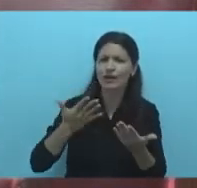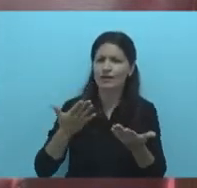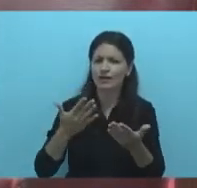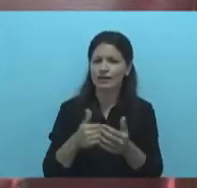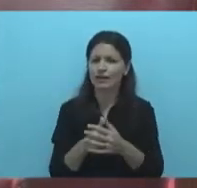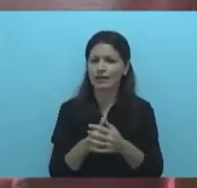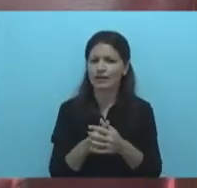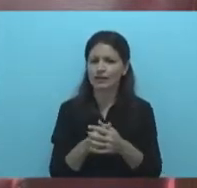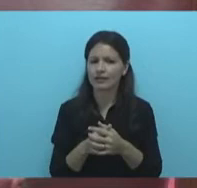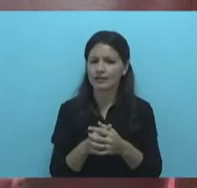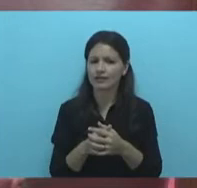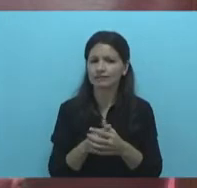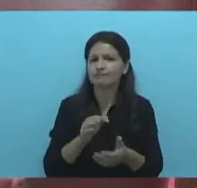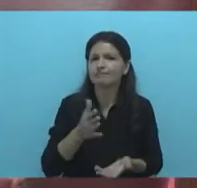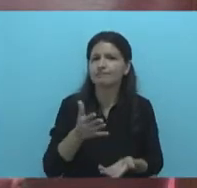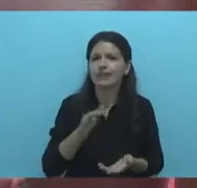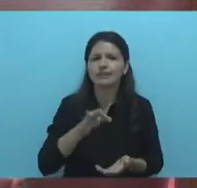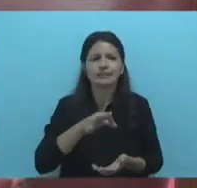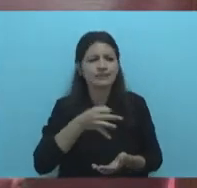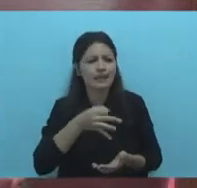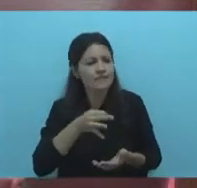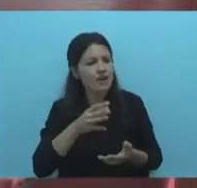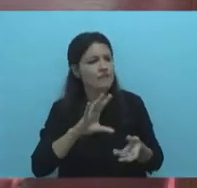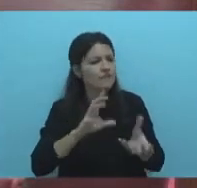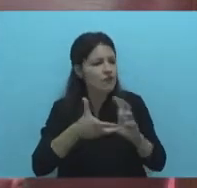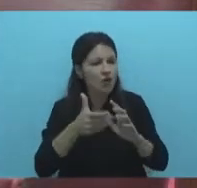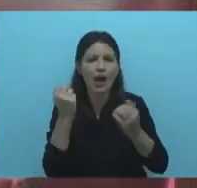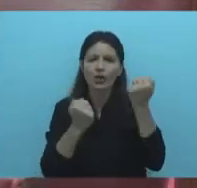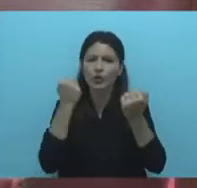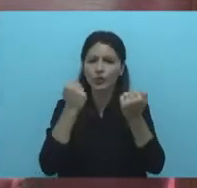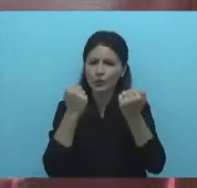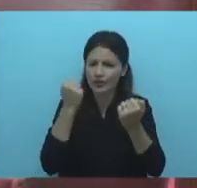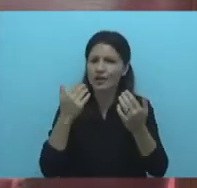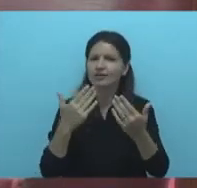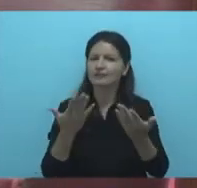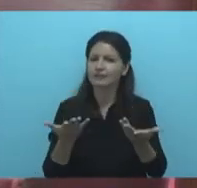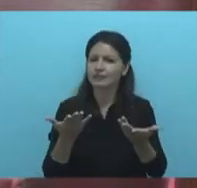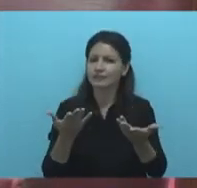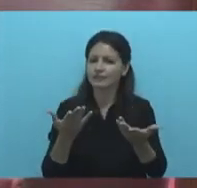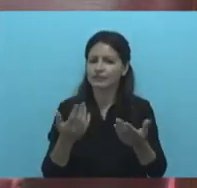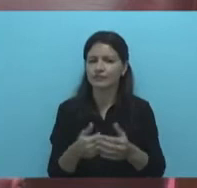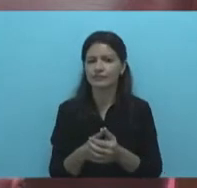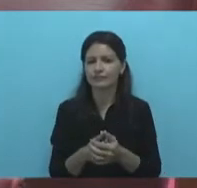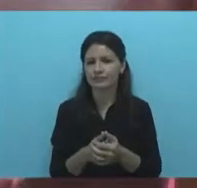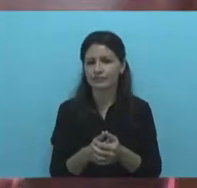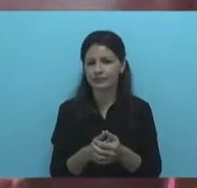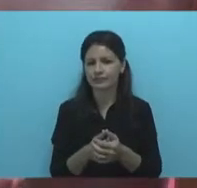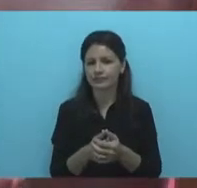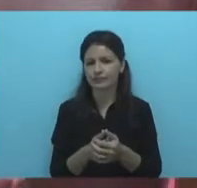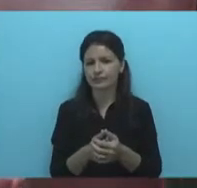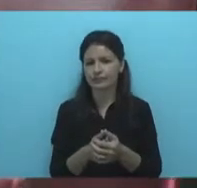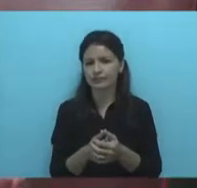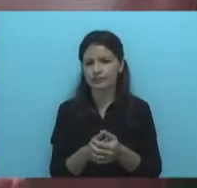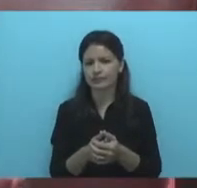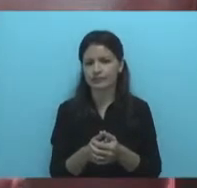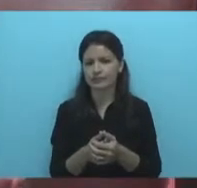que tenemos de operar en las actividades financieras también generan consecuencias sobre la vida social, va a ser muy difícil